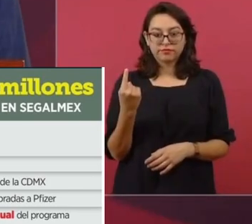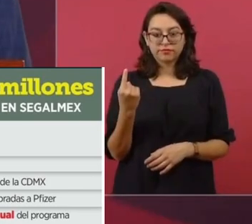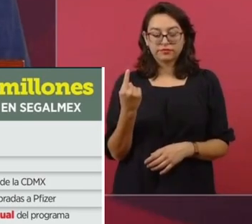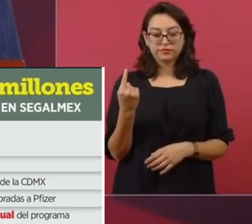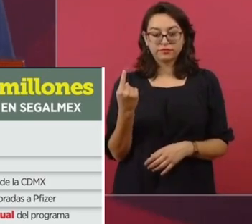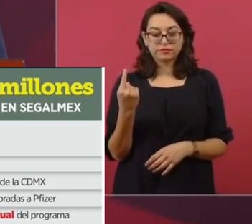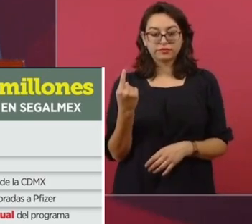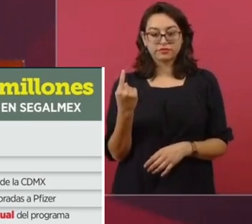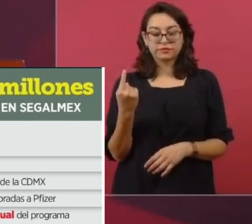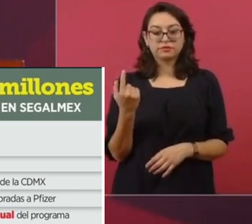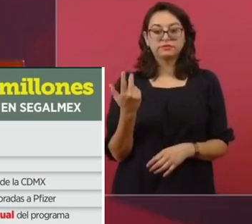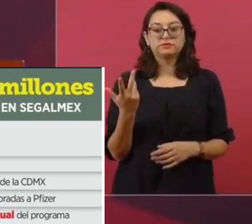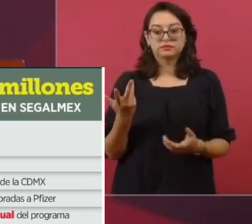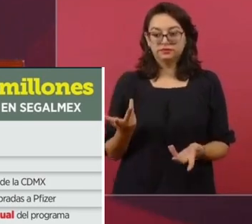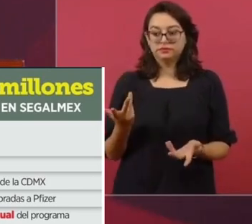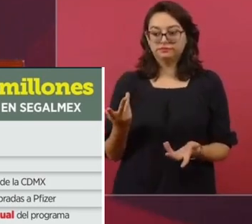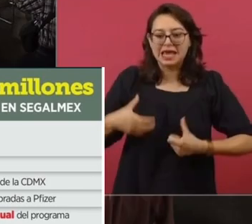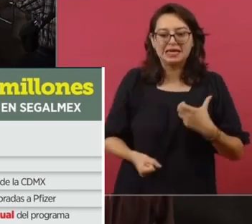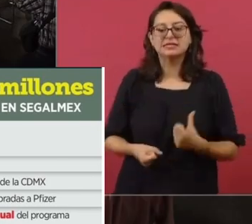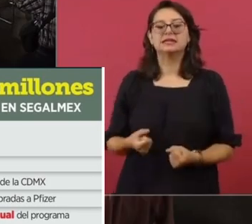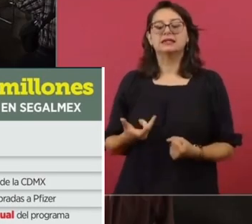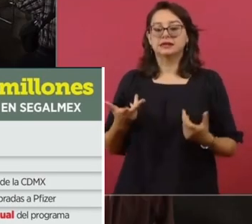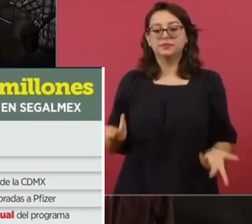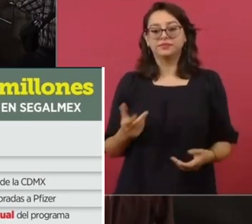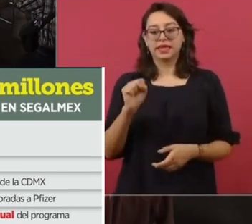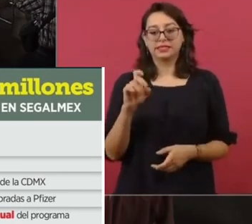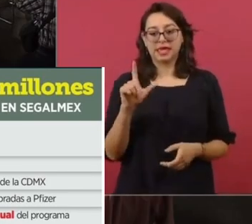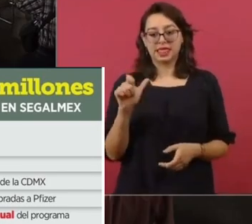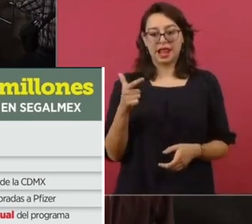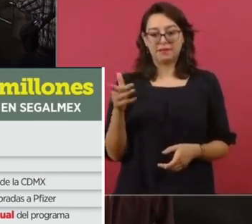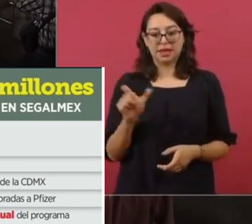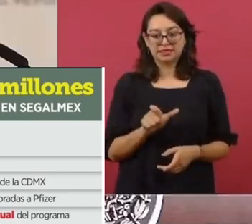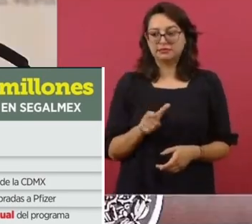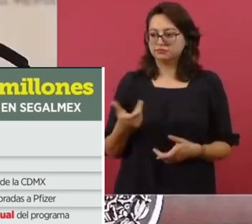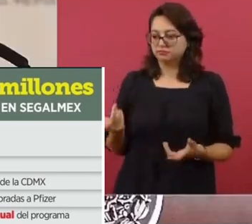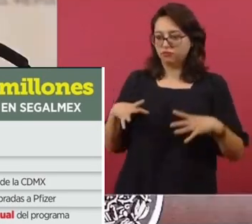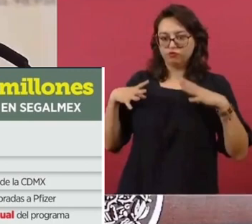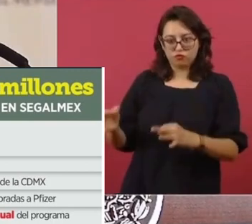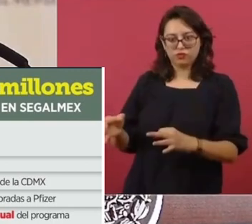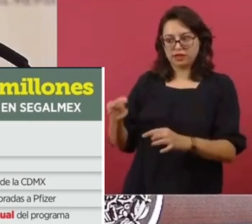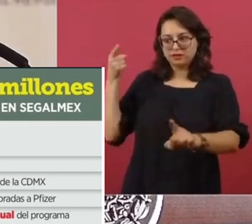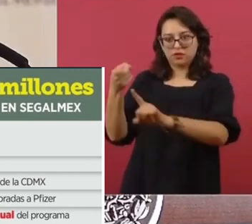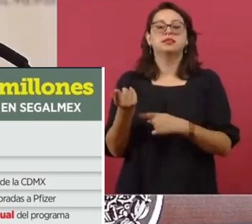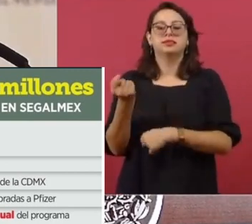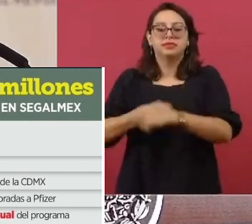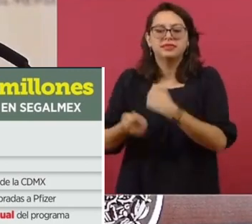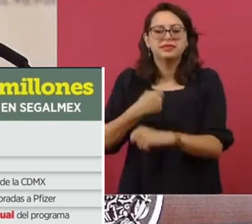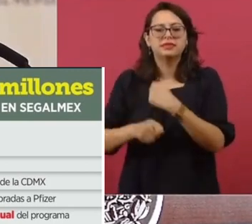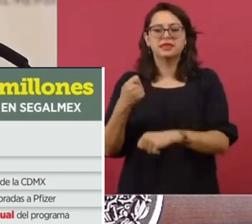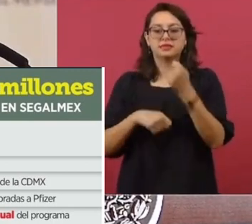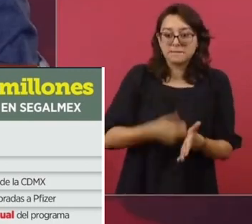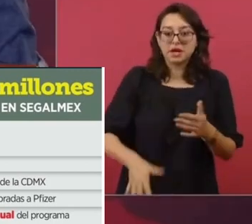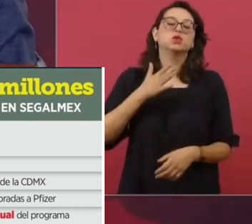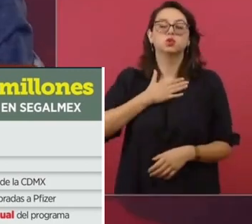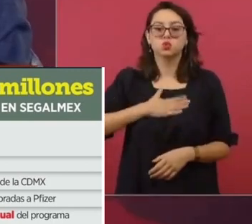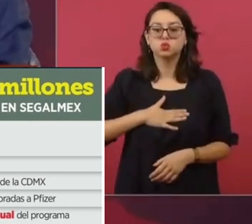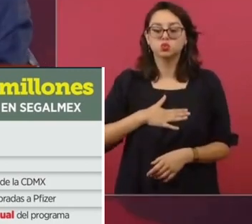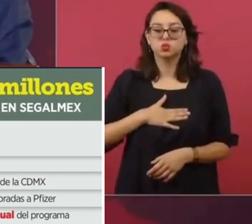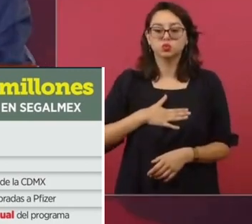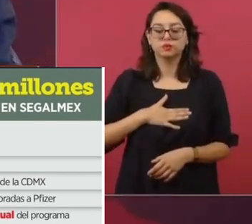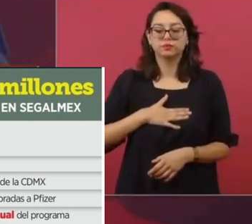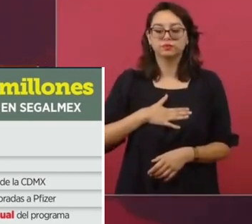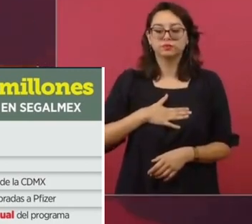para establecer los precios de garantía. También para seguir fortaleciendo el sistema de tiendas campesinas.